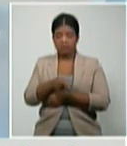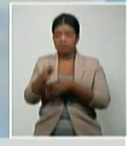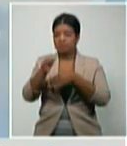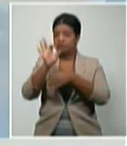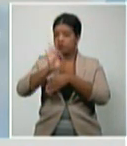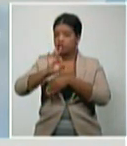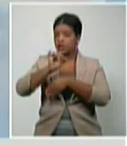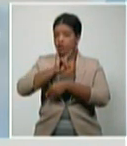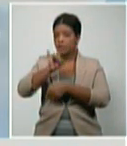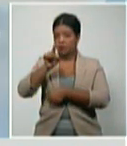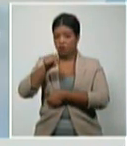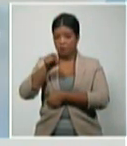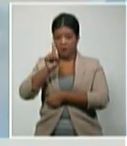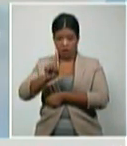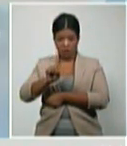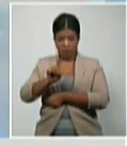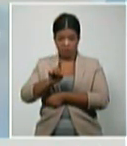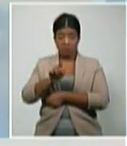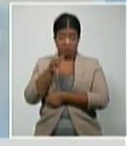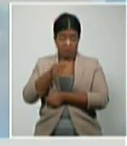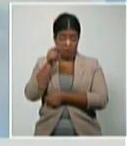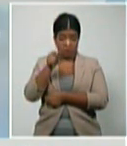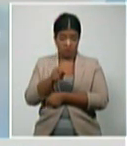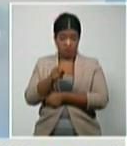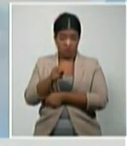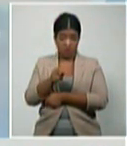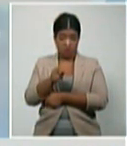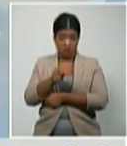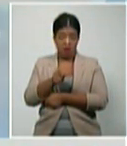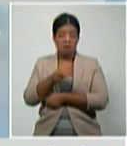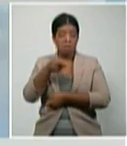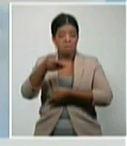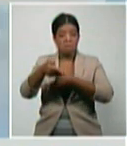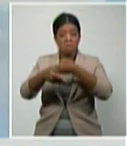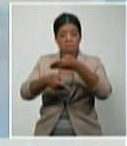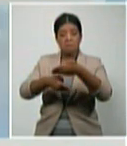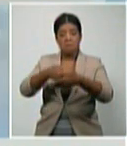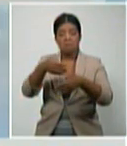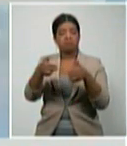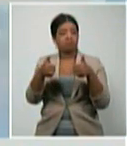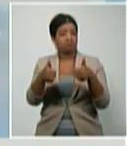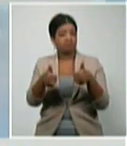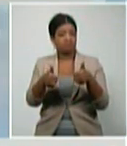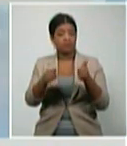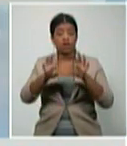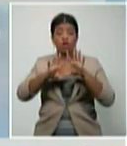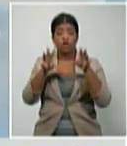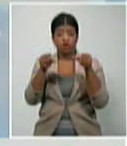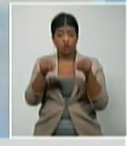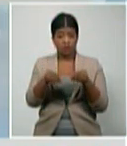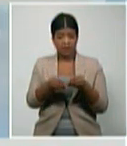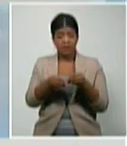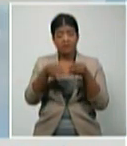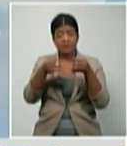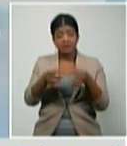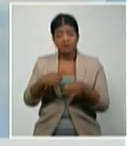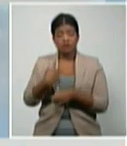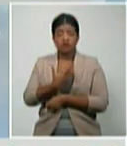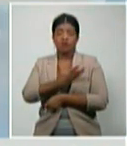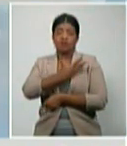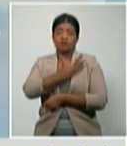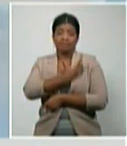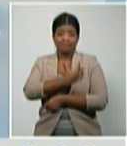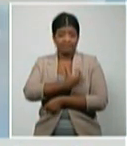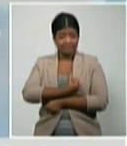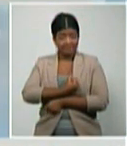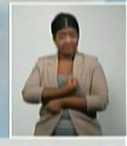99,1% tienen una evolución clínica estable, se acumulan y siempre lamentamos y damos las